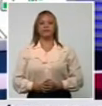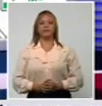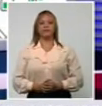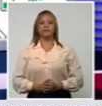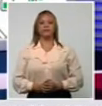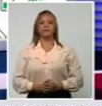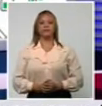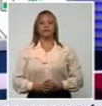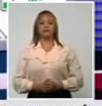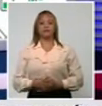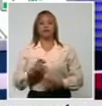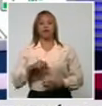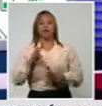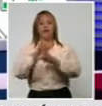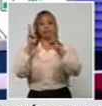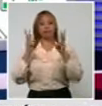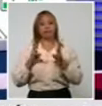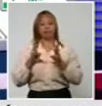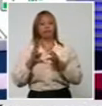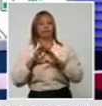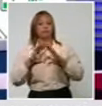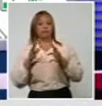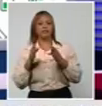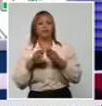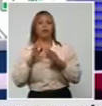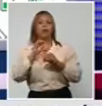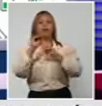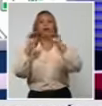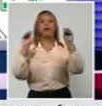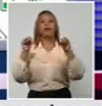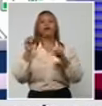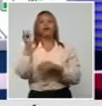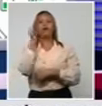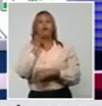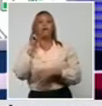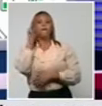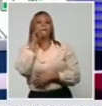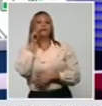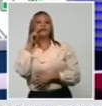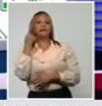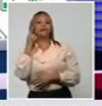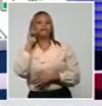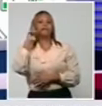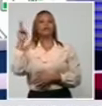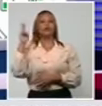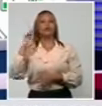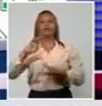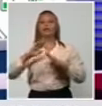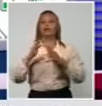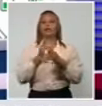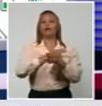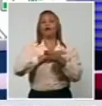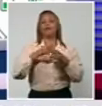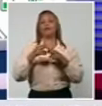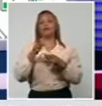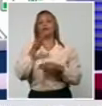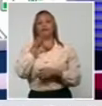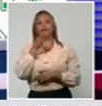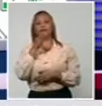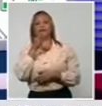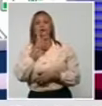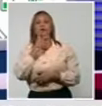Hoy en las redes sociales de nuestro canal Caribe publicamos un video que recuerda el legado científico de Fidel. Su valoración de la ciencia y la